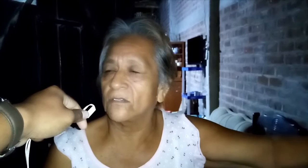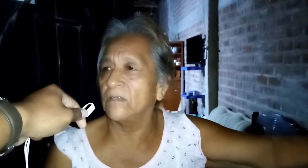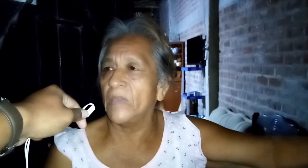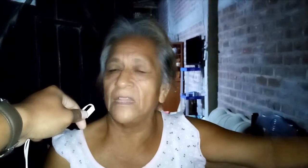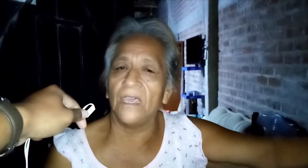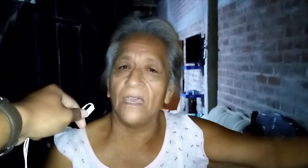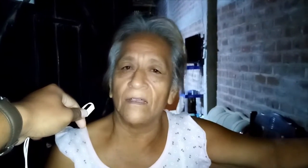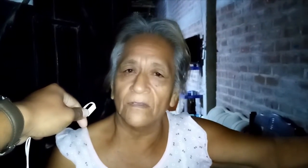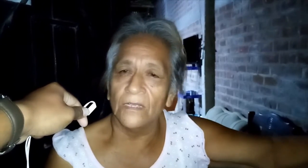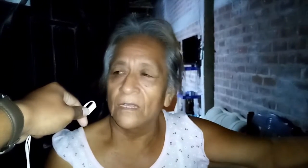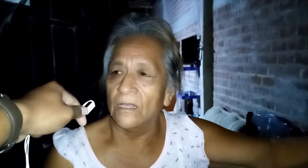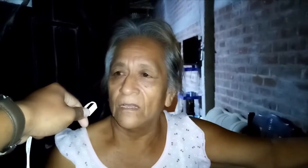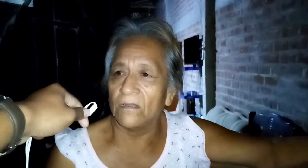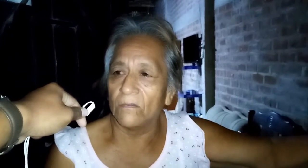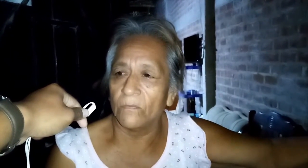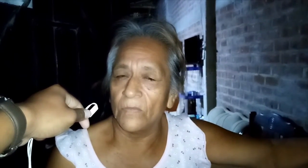tenía chanchos y vendía,